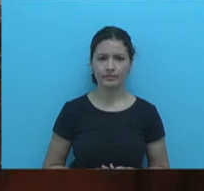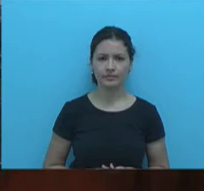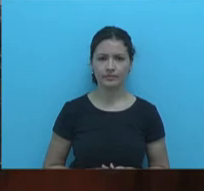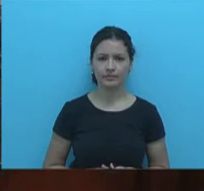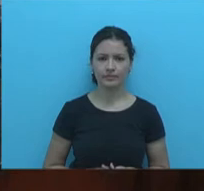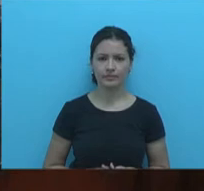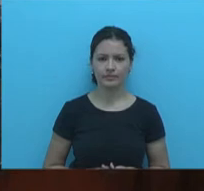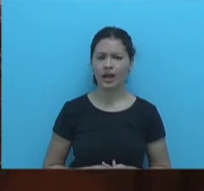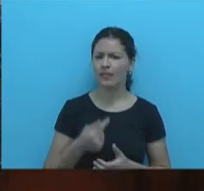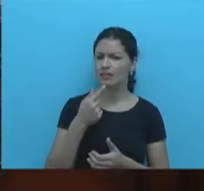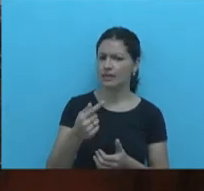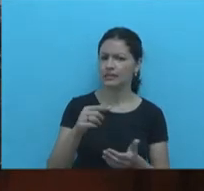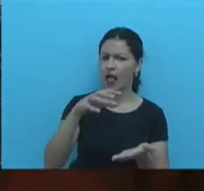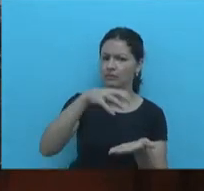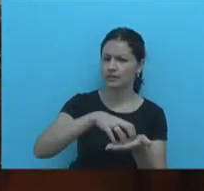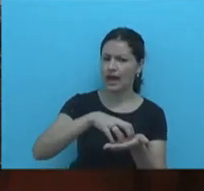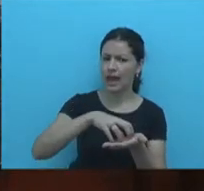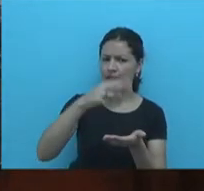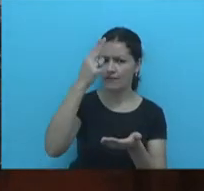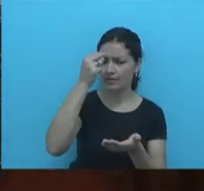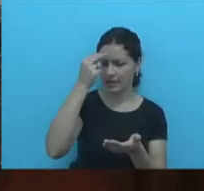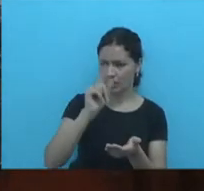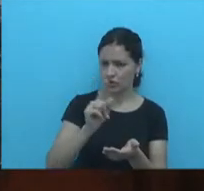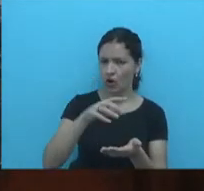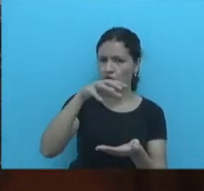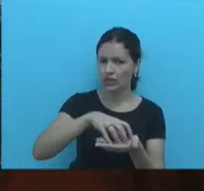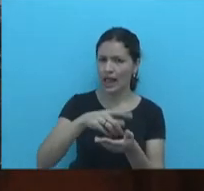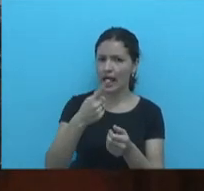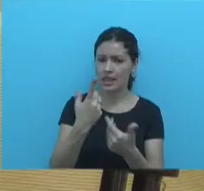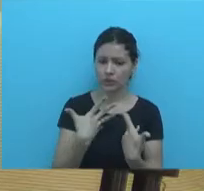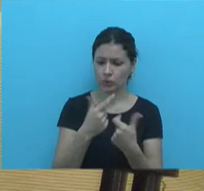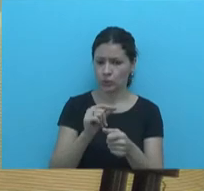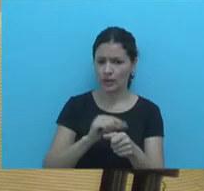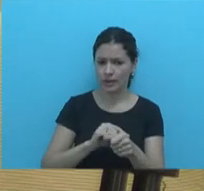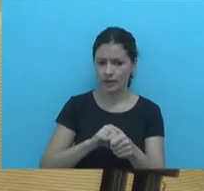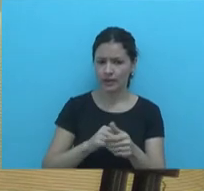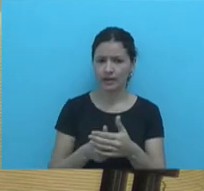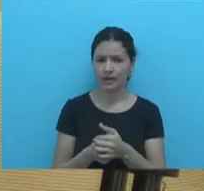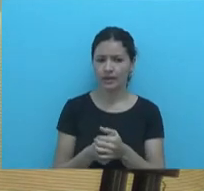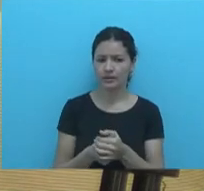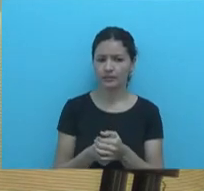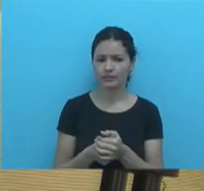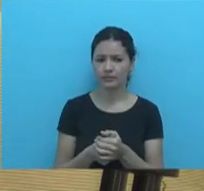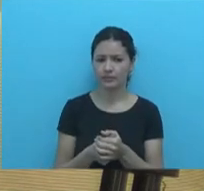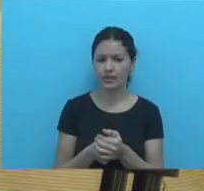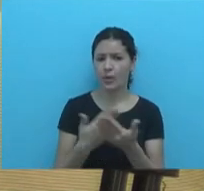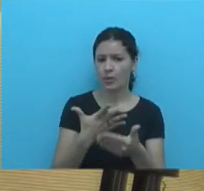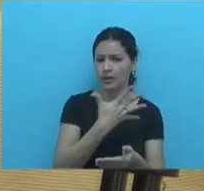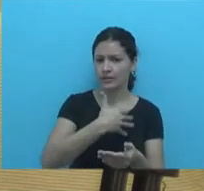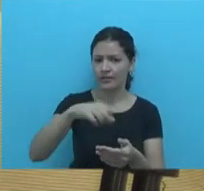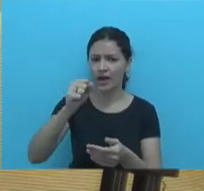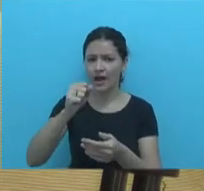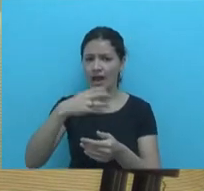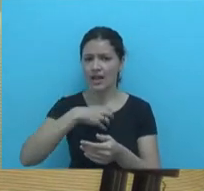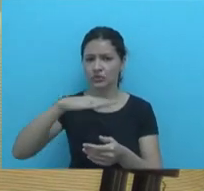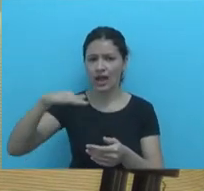primeros auxilios y una ambulancia que pueda trasladar los enfermos directamente al hospital, ¿no?